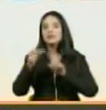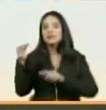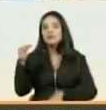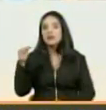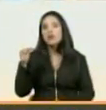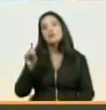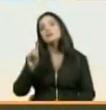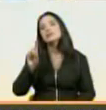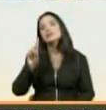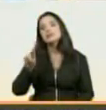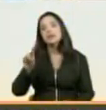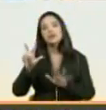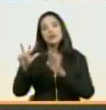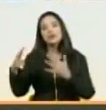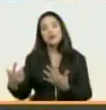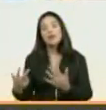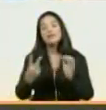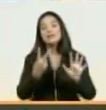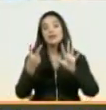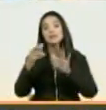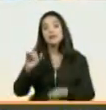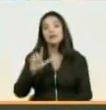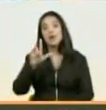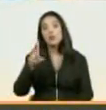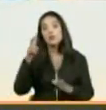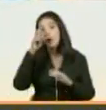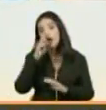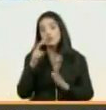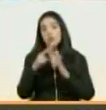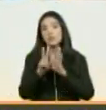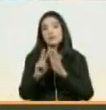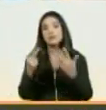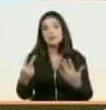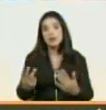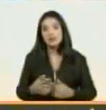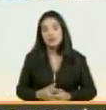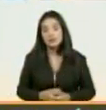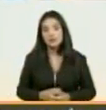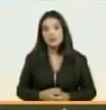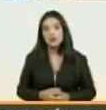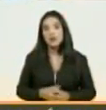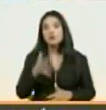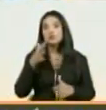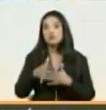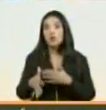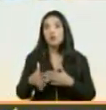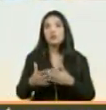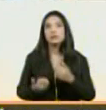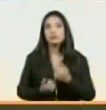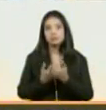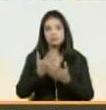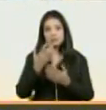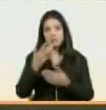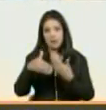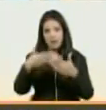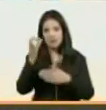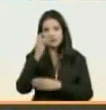17.607-118 del 7 de junio del 2017, contentiva de las bases comiciales para la Asamblea